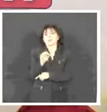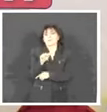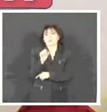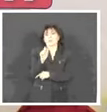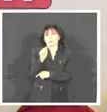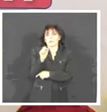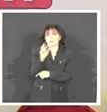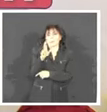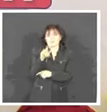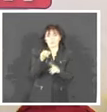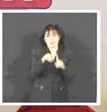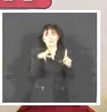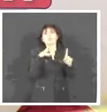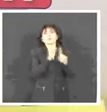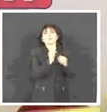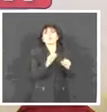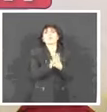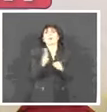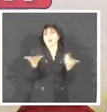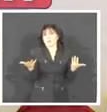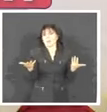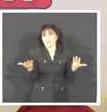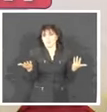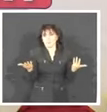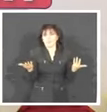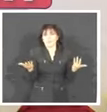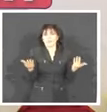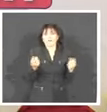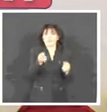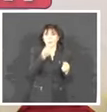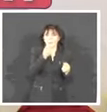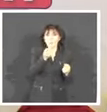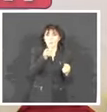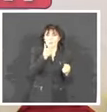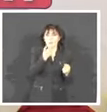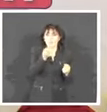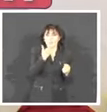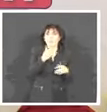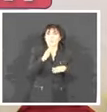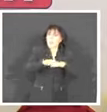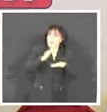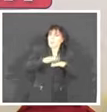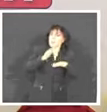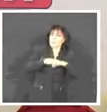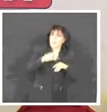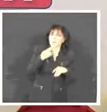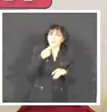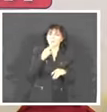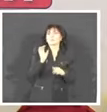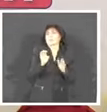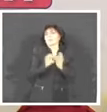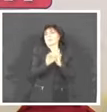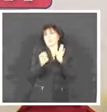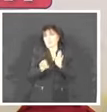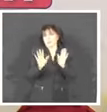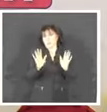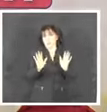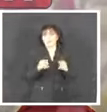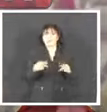¿Qué objetivo tiene? Que los medicamentos que más se utilicen, por ejemplo,